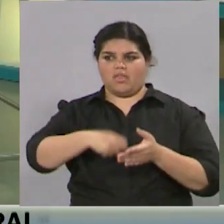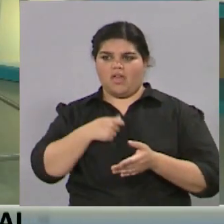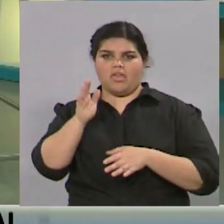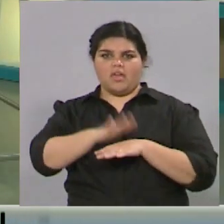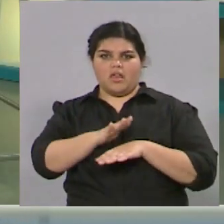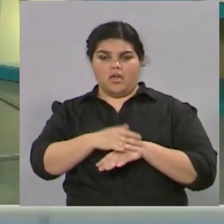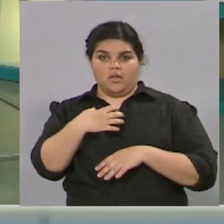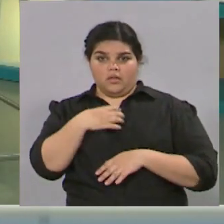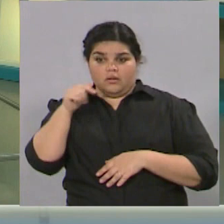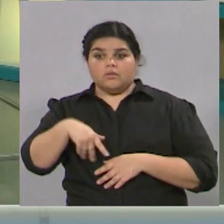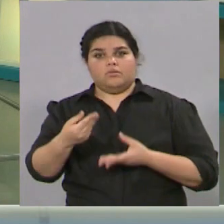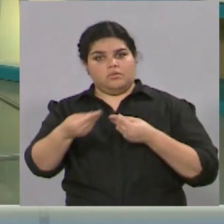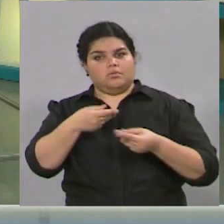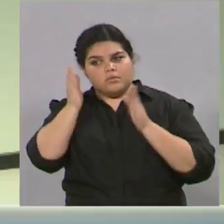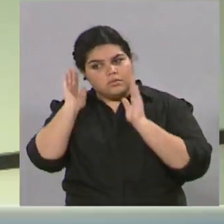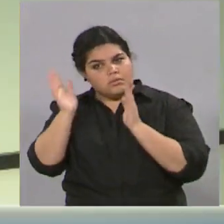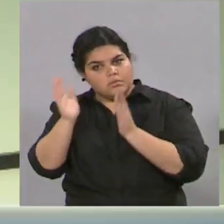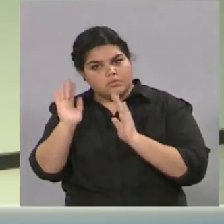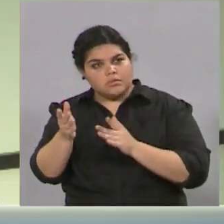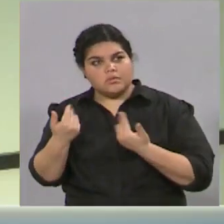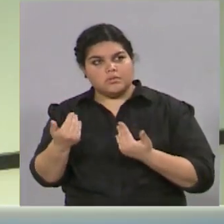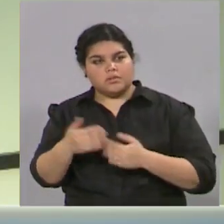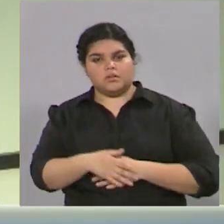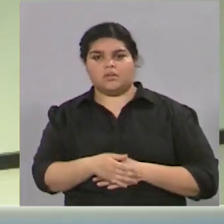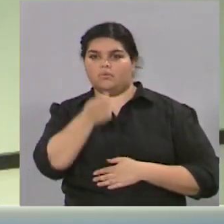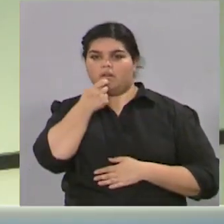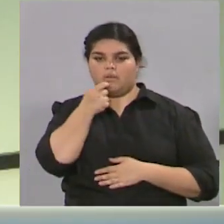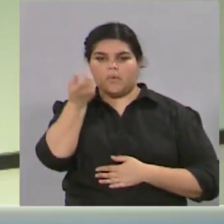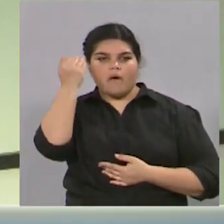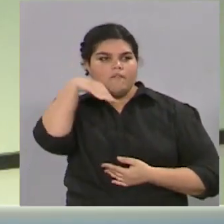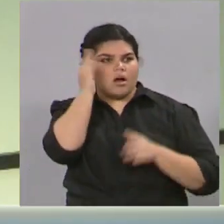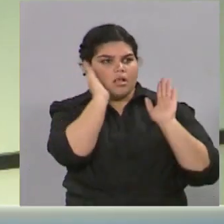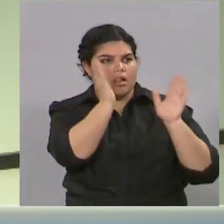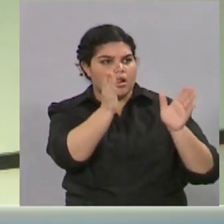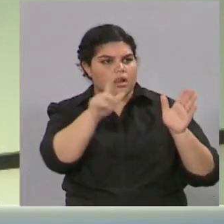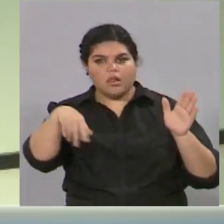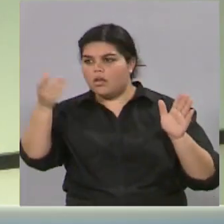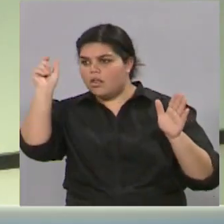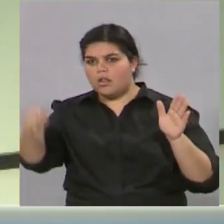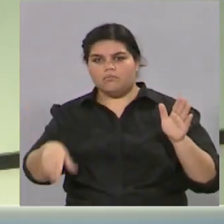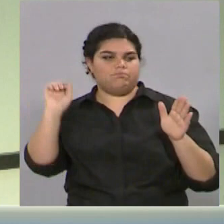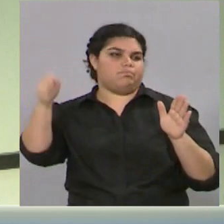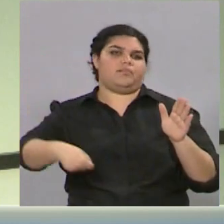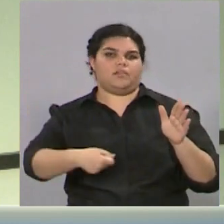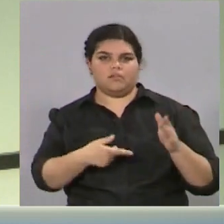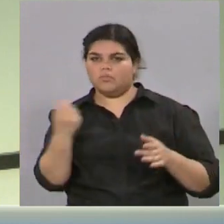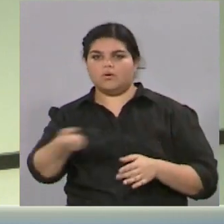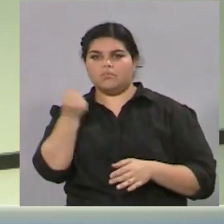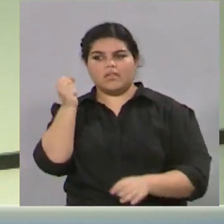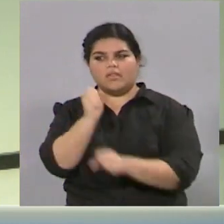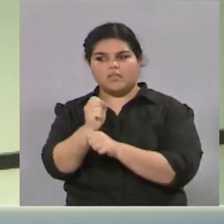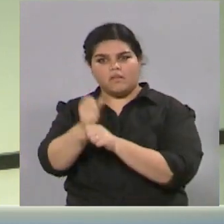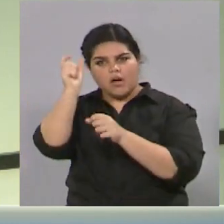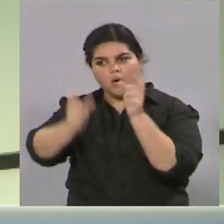ahí la vorágine de la vida hace que esté preocupado por, no sé, cubrir las cuentas bancarias. Claro. Pero, a ver, la fuerza obrera es fundamental para el